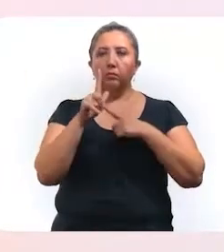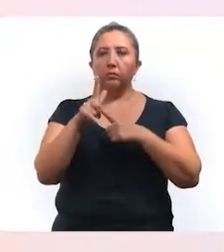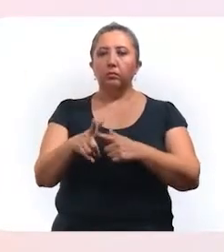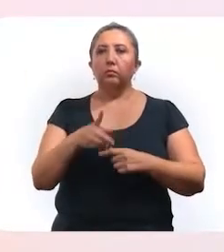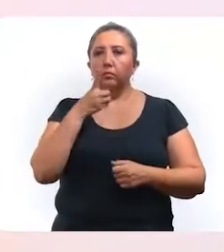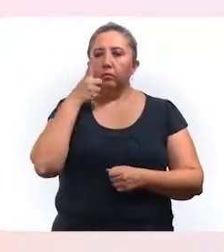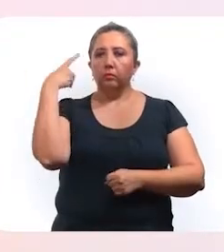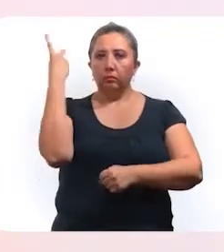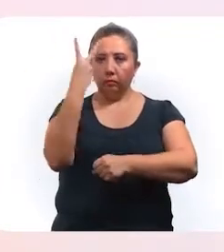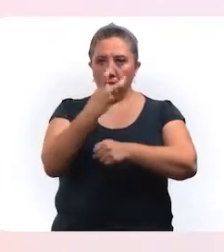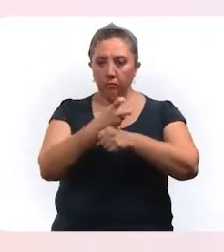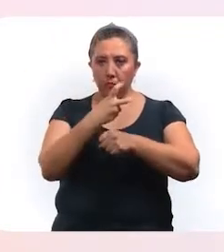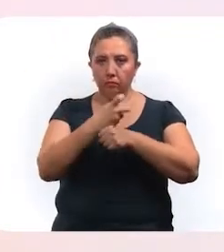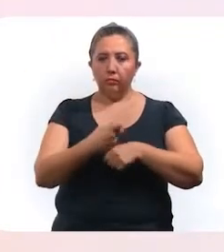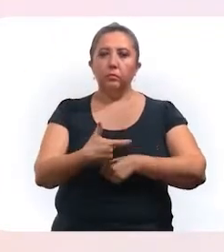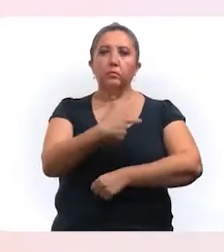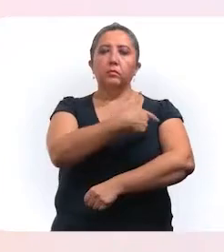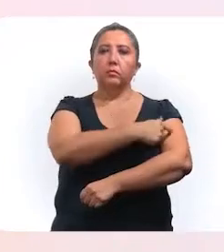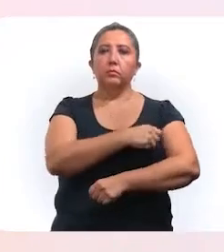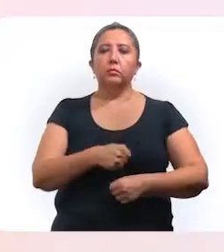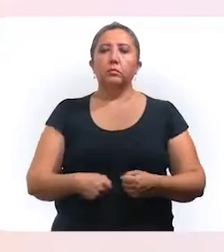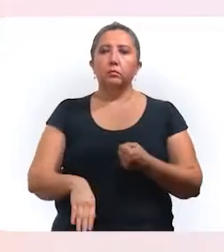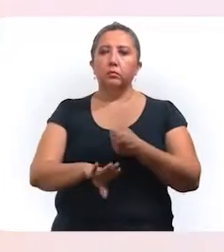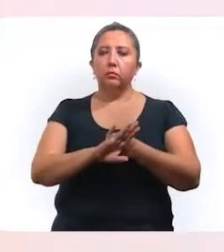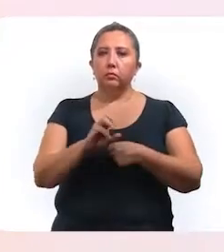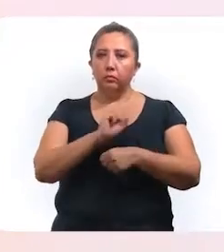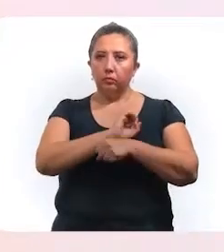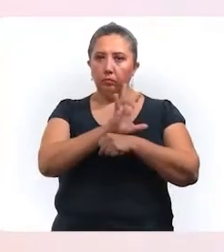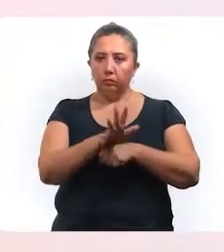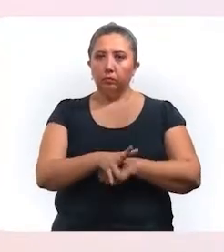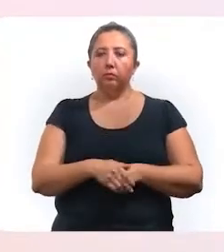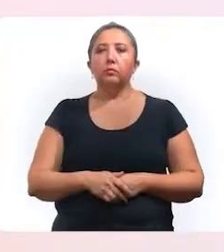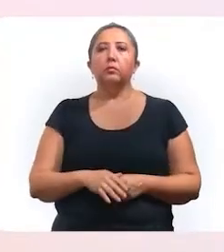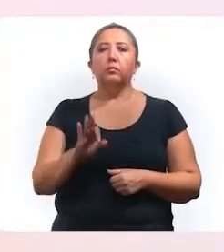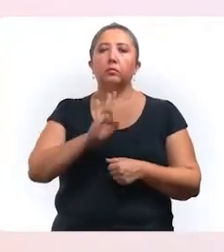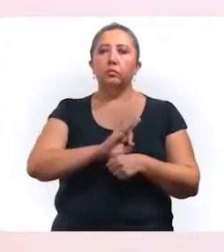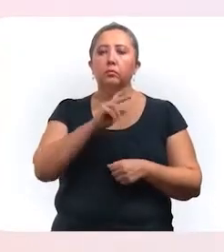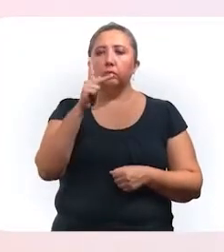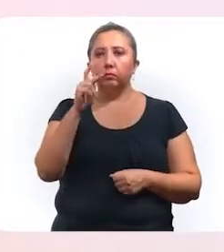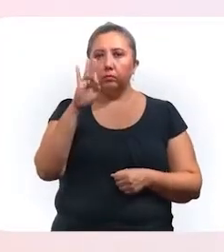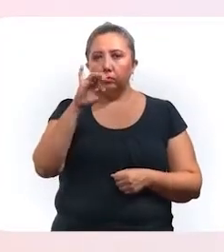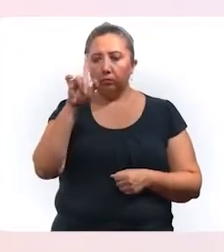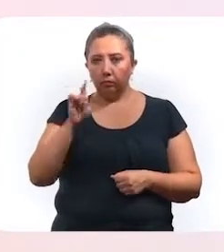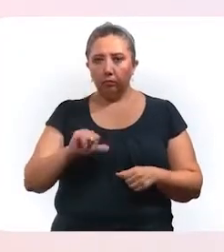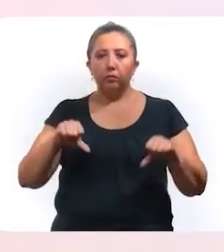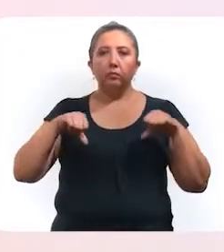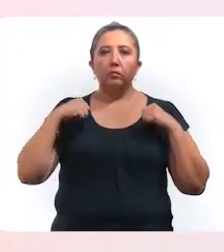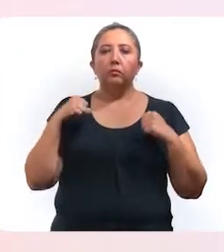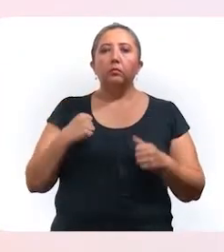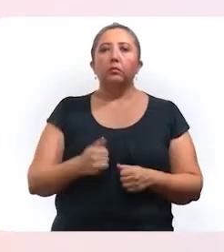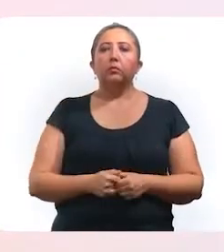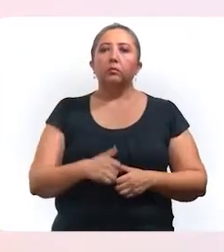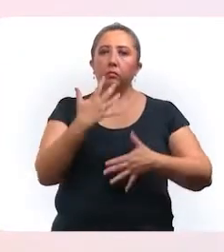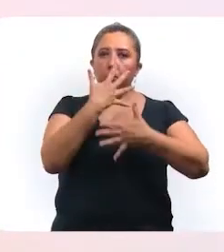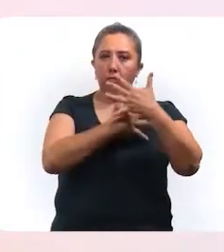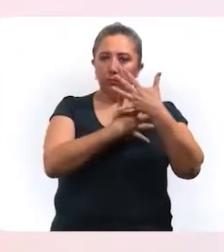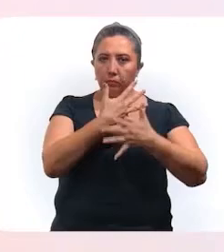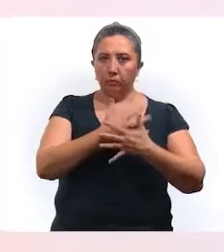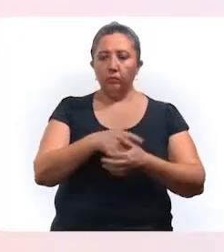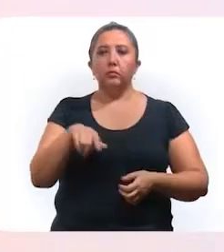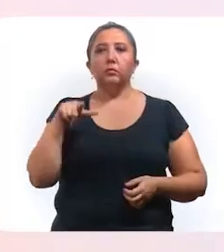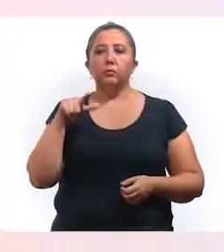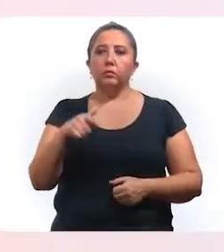la aplicación de segundas dosis de vacuna contra el coronavirus de la farmacéutica Pfizer para adolescentes de 15